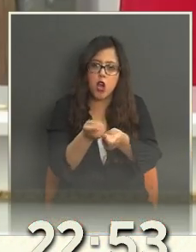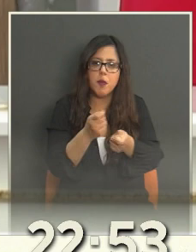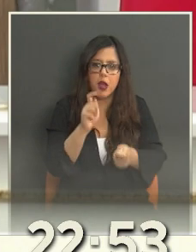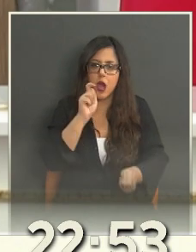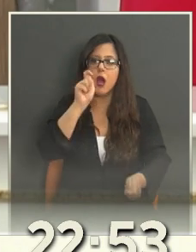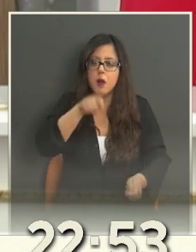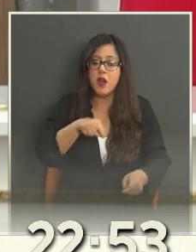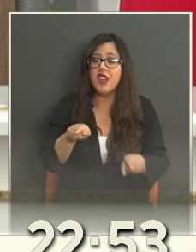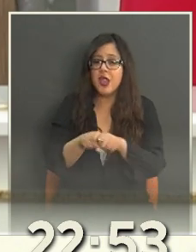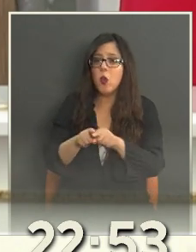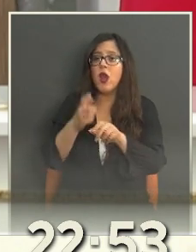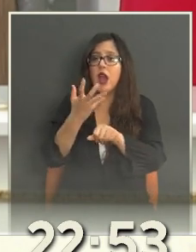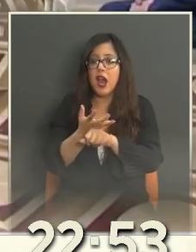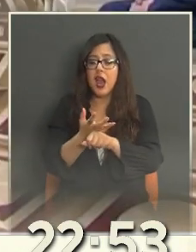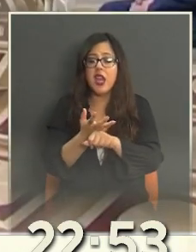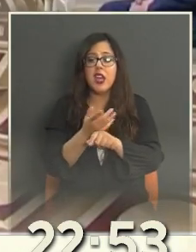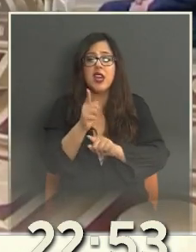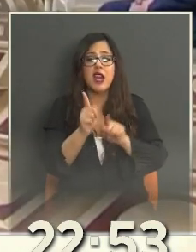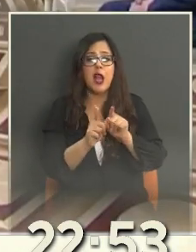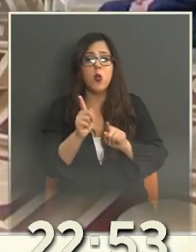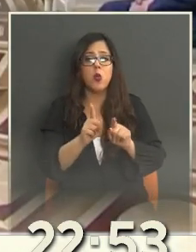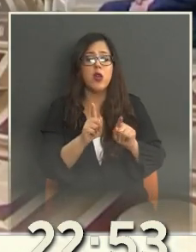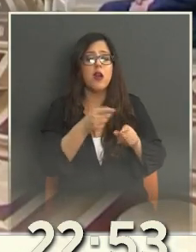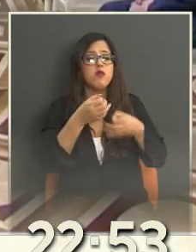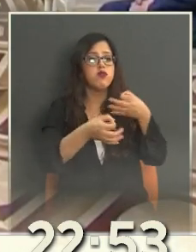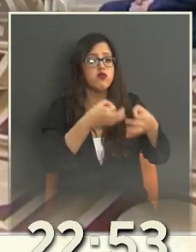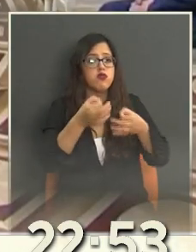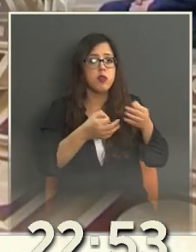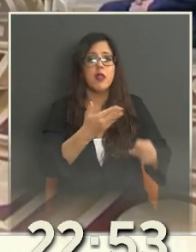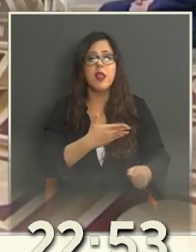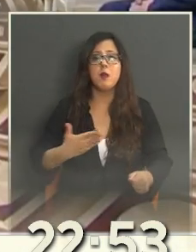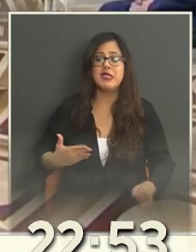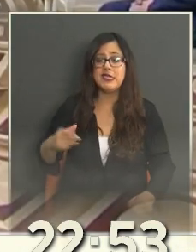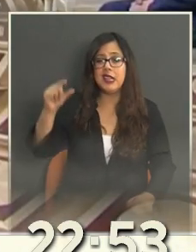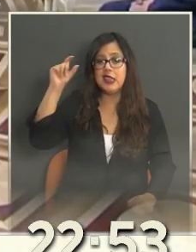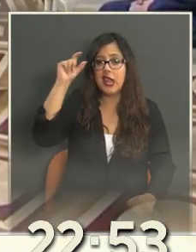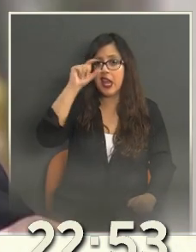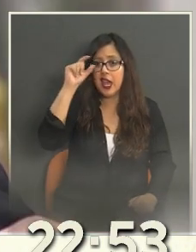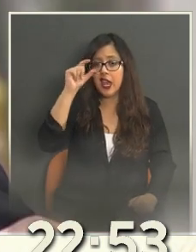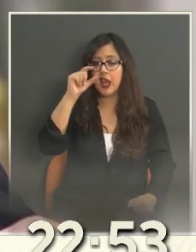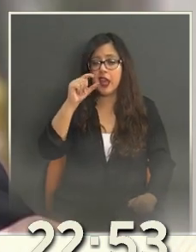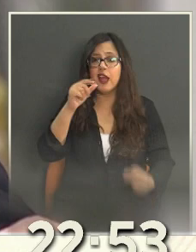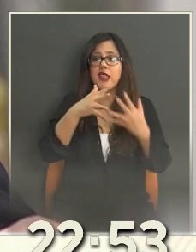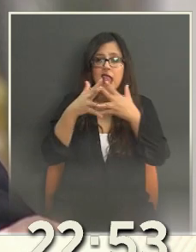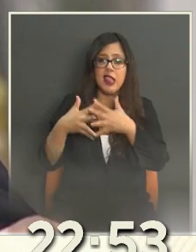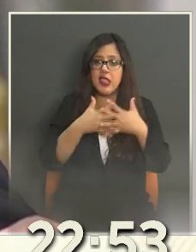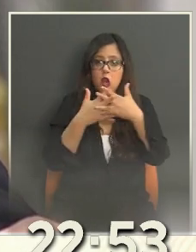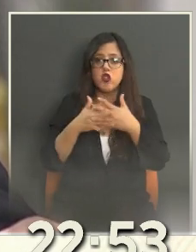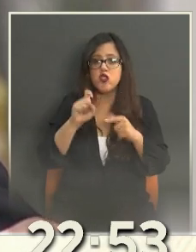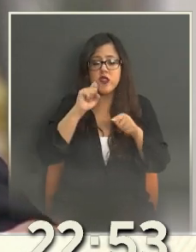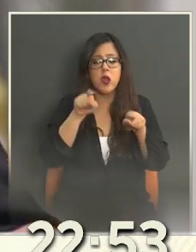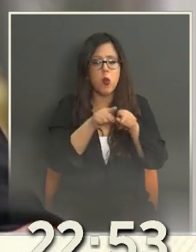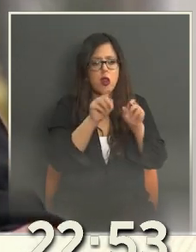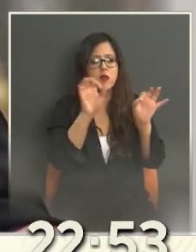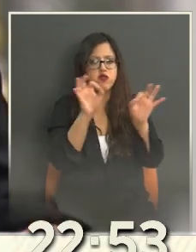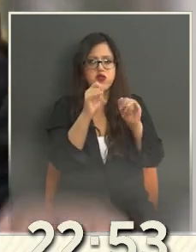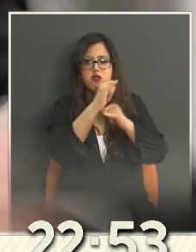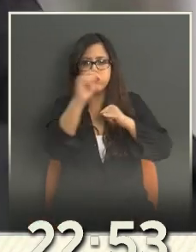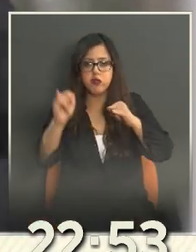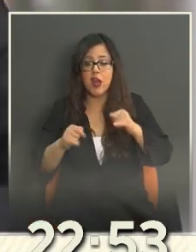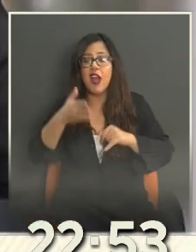del presidente país en las tensiones presidentes países son a largo plazo y lo específica que son a largo plazo cuando se produce el conflicto en